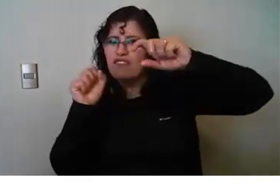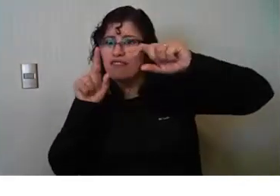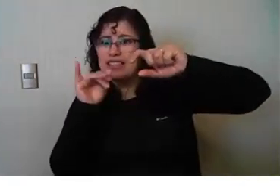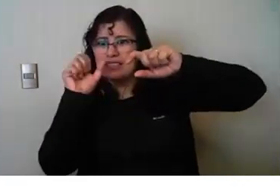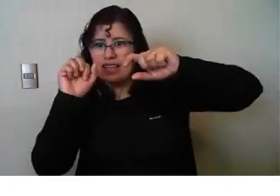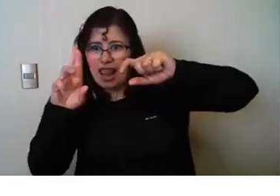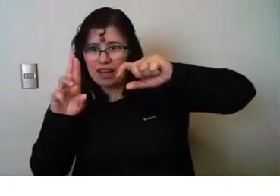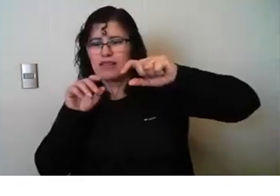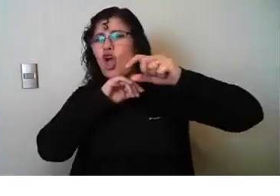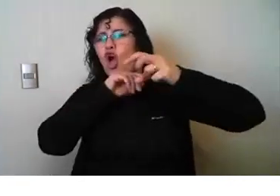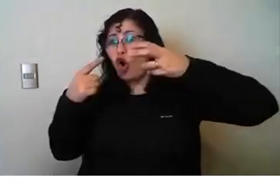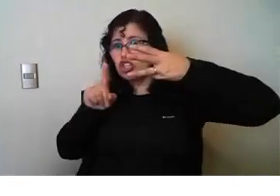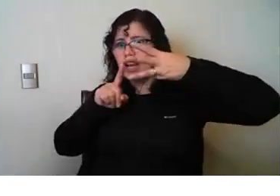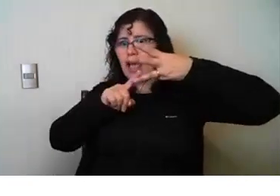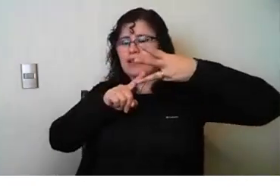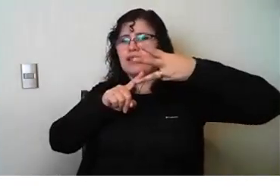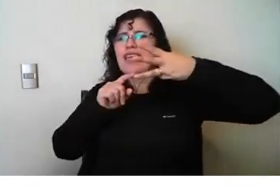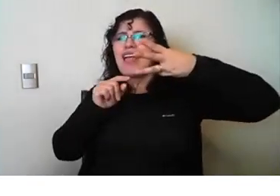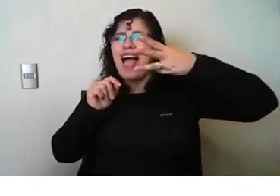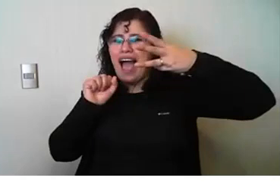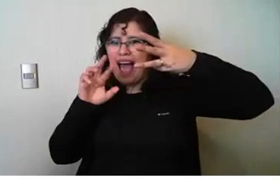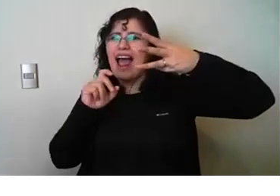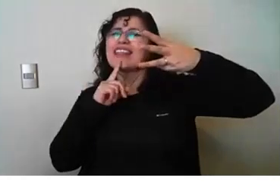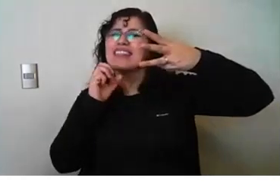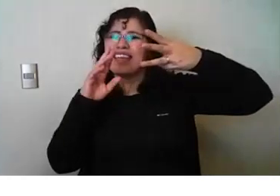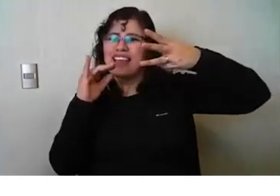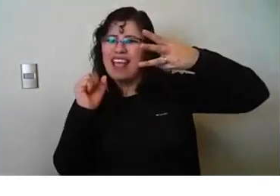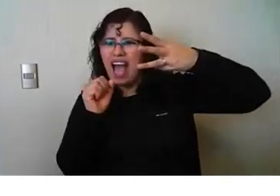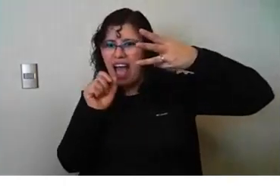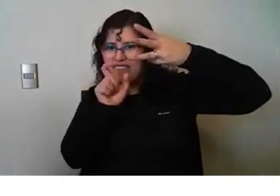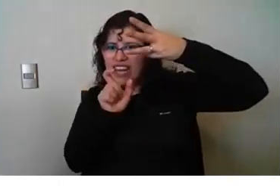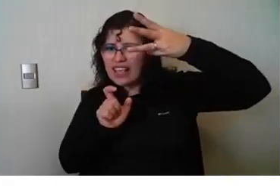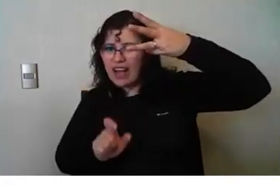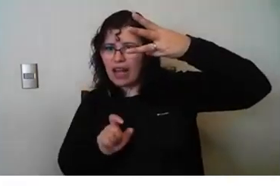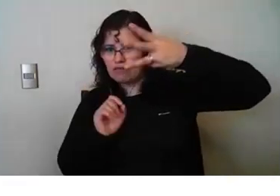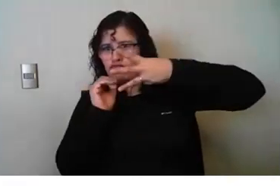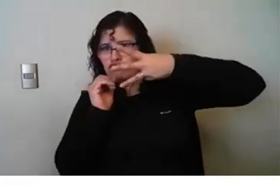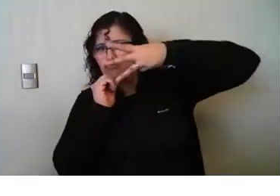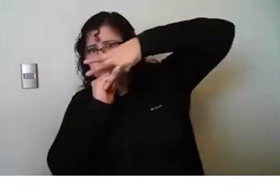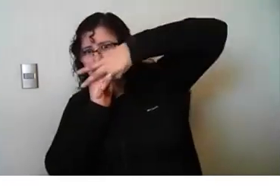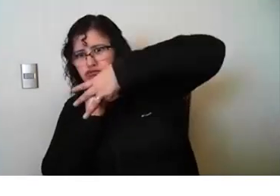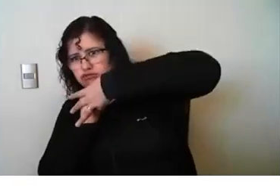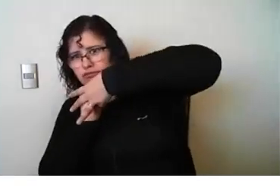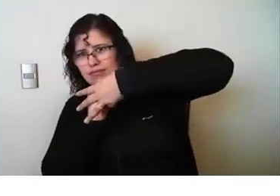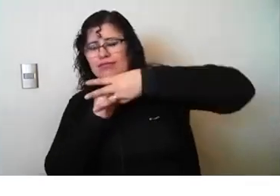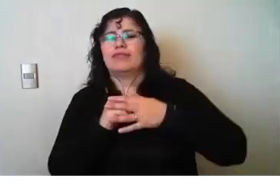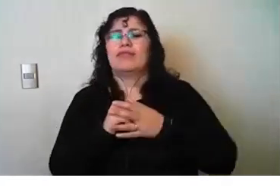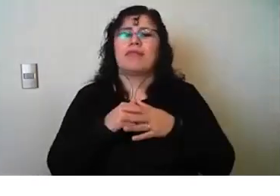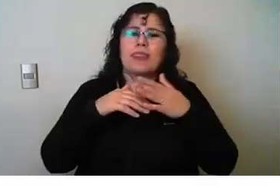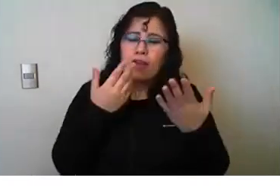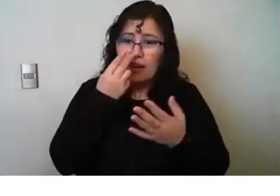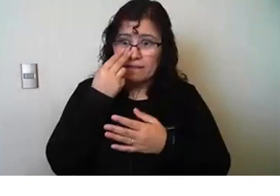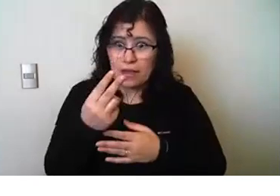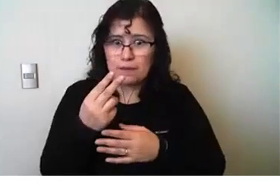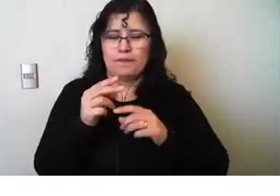¿Sí? En esta imagen tenemos una proyección de la arteria cerebral posterior. La